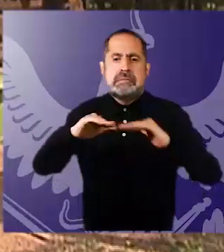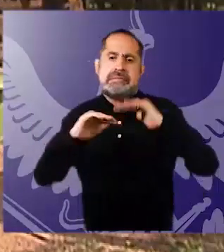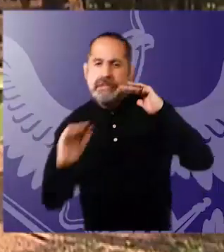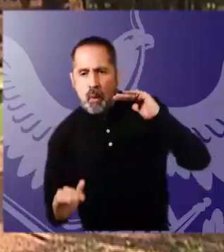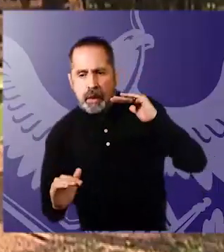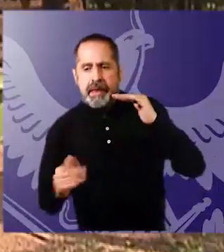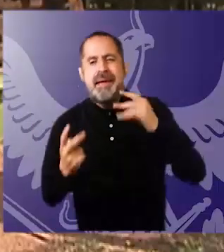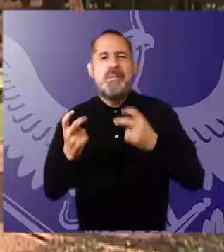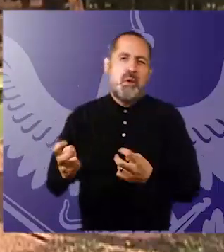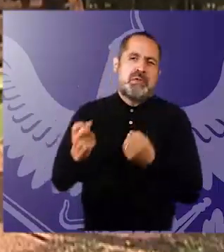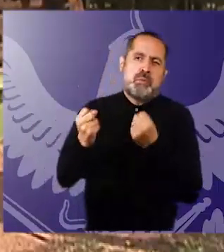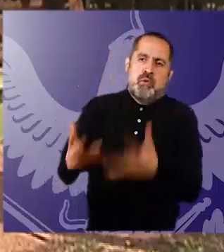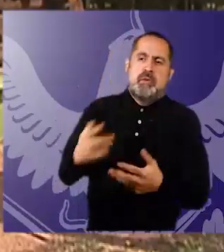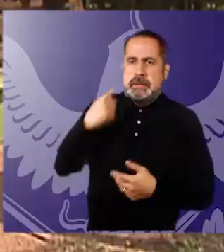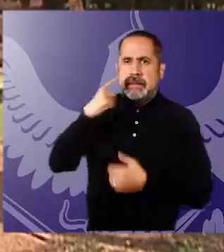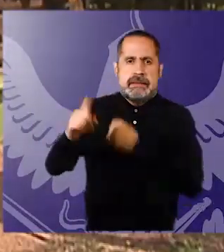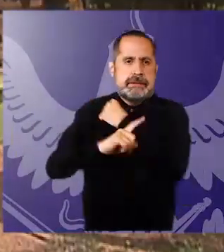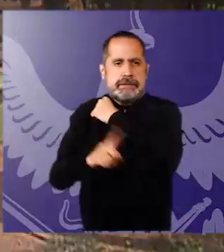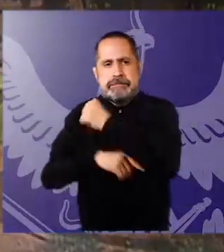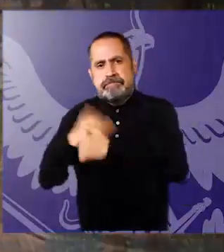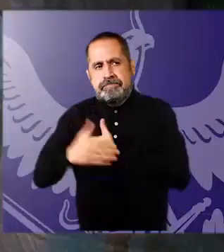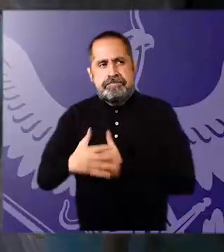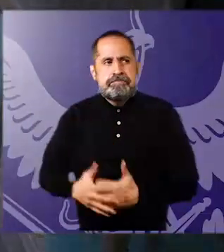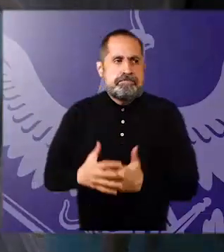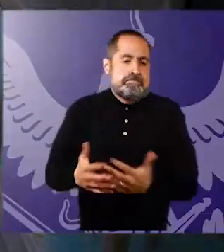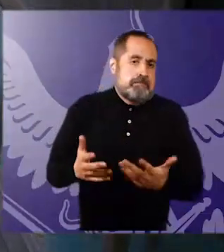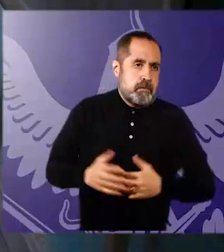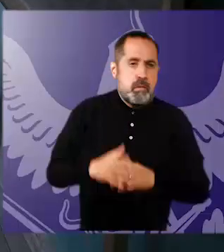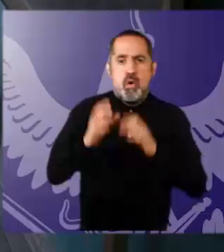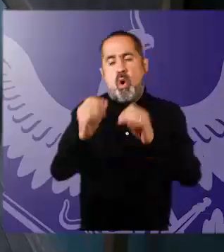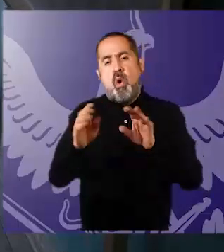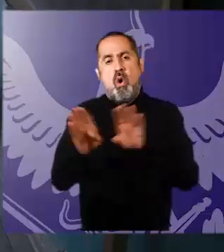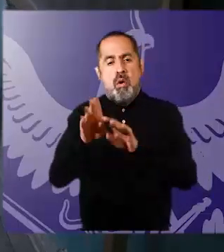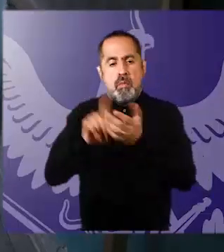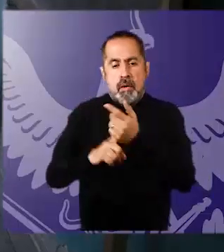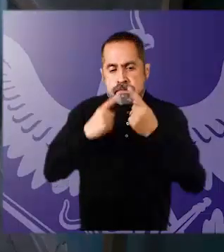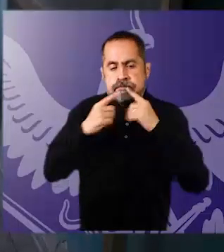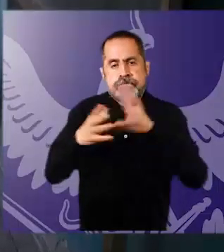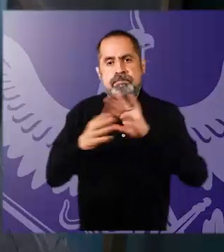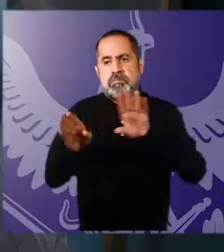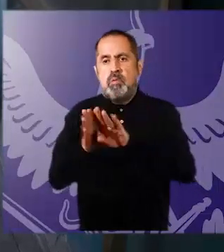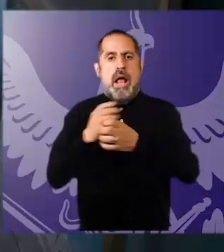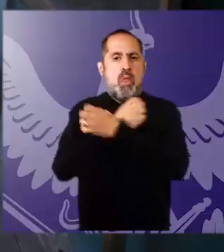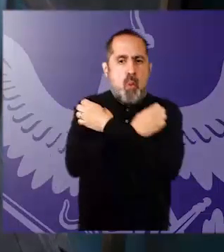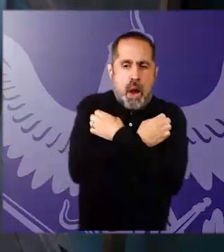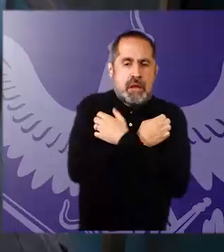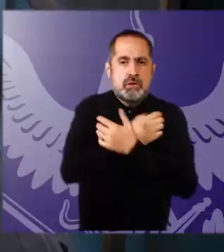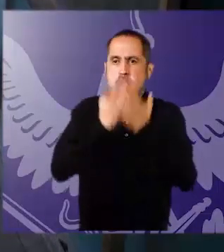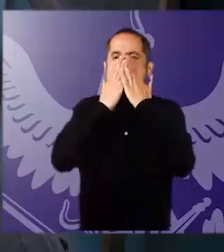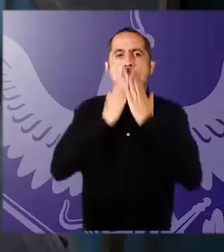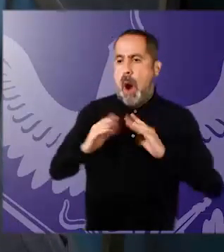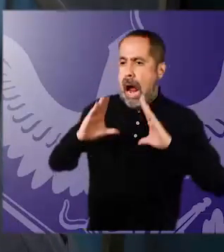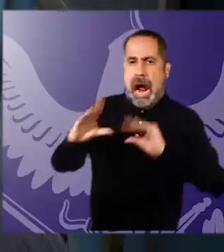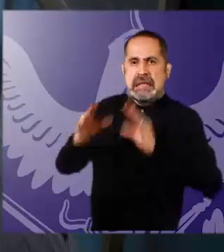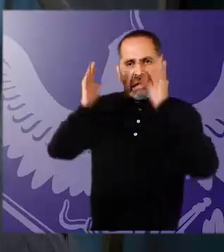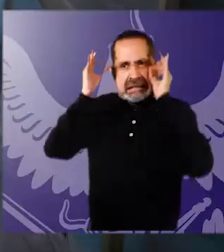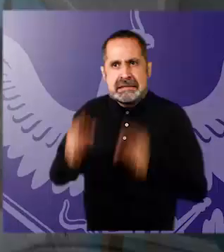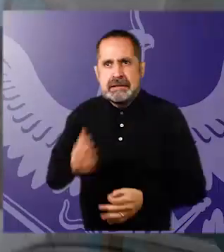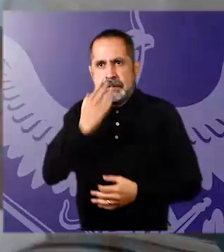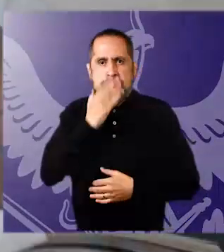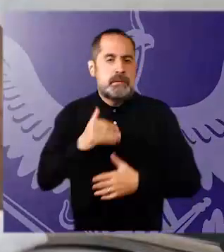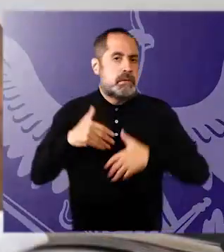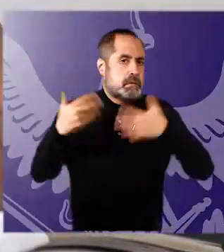ver con la desigualdad social, que tienen que ver con el poco acceso a educación